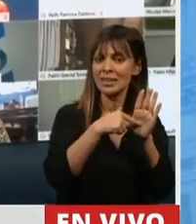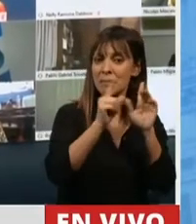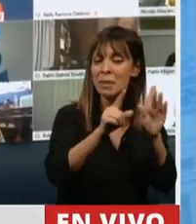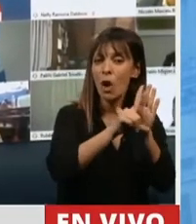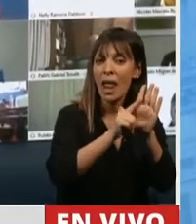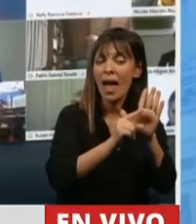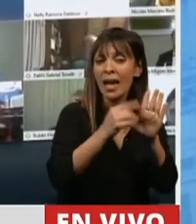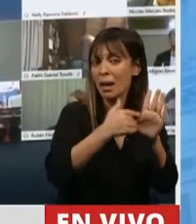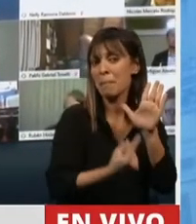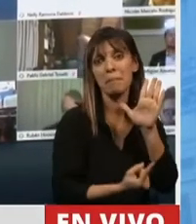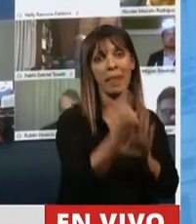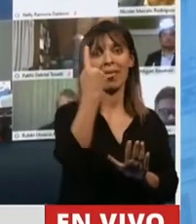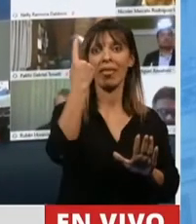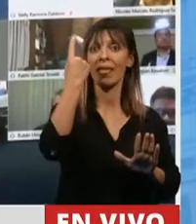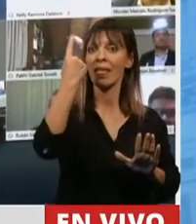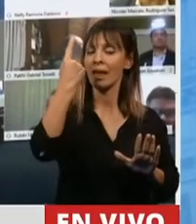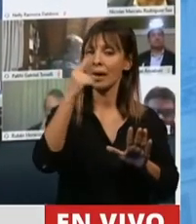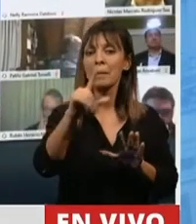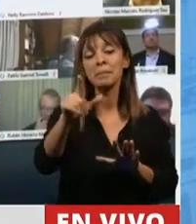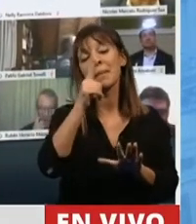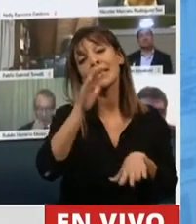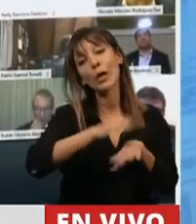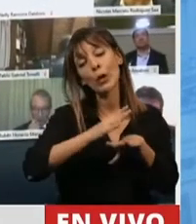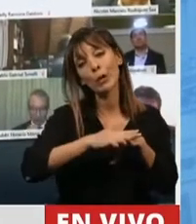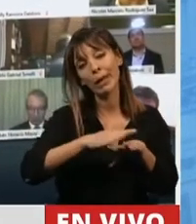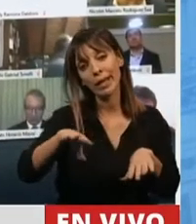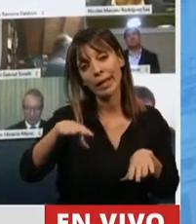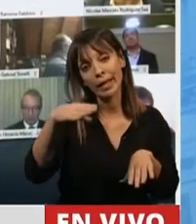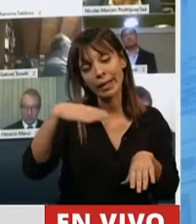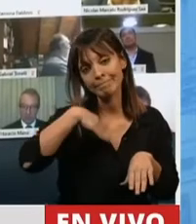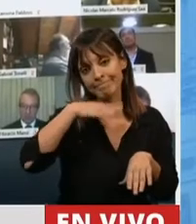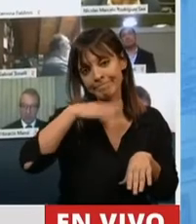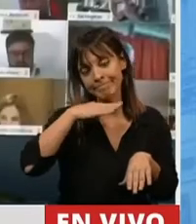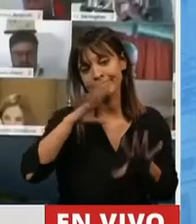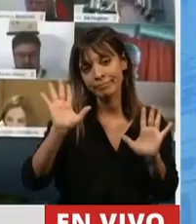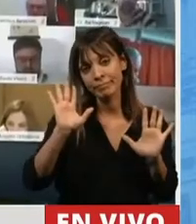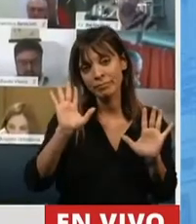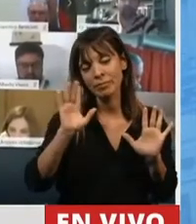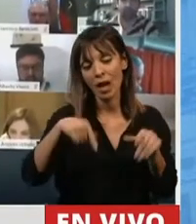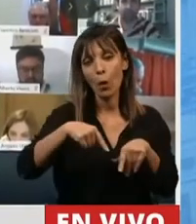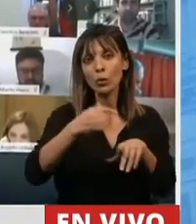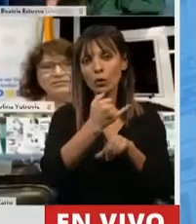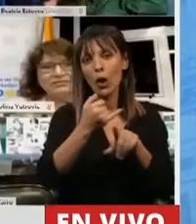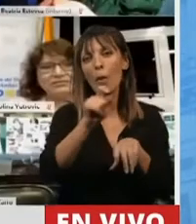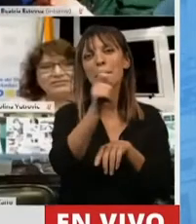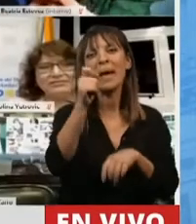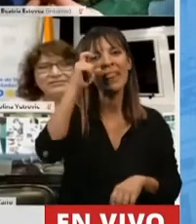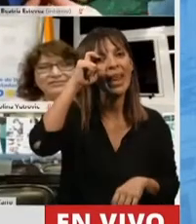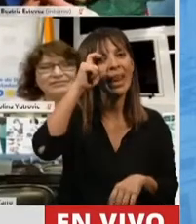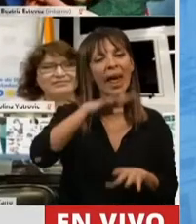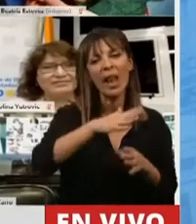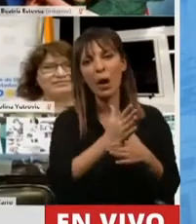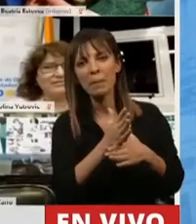inaudita, yo creo que por una torpeza política, a mediados de enero de este año, una